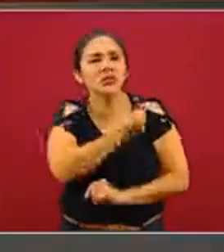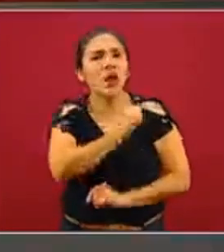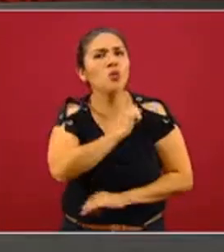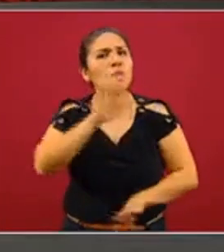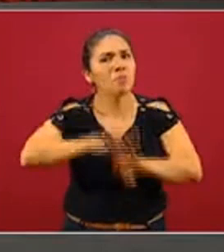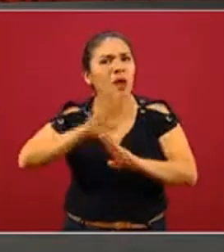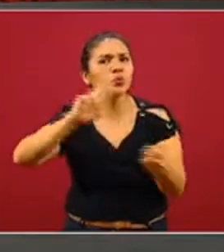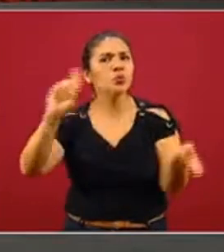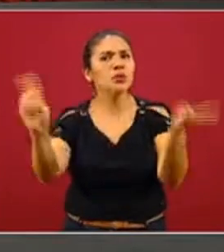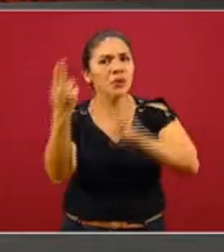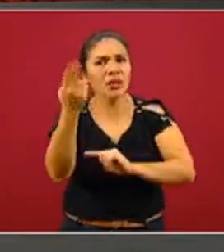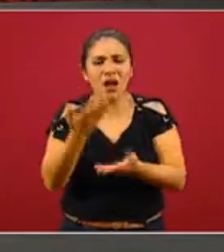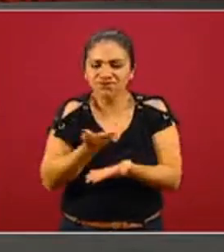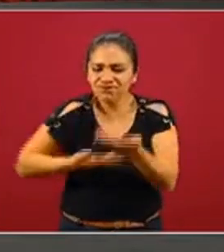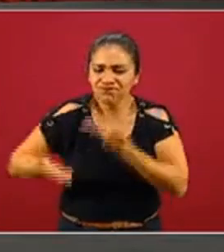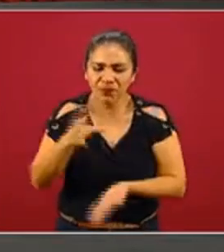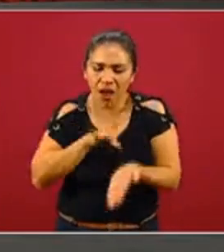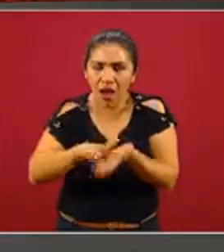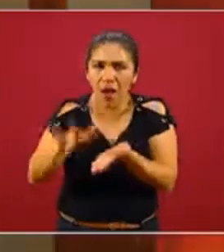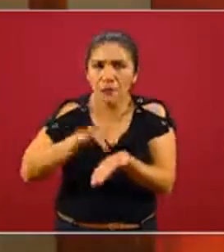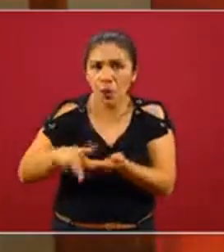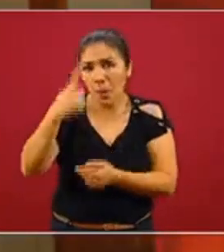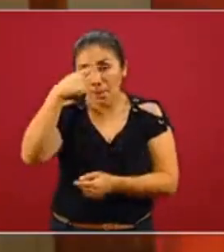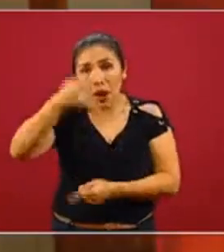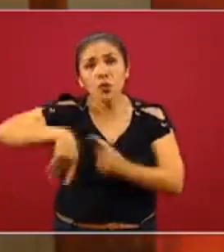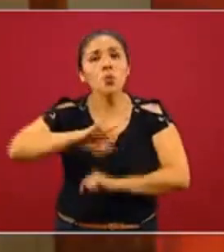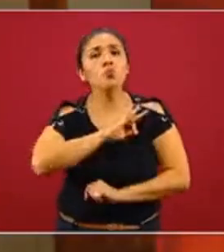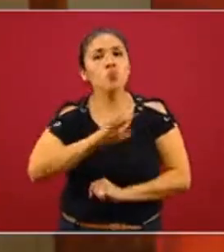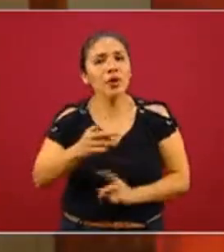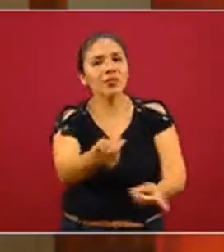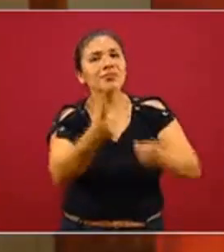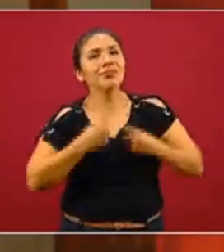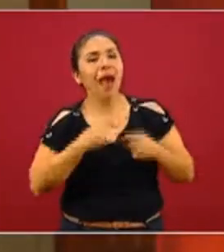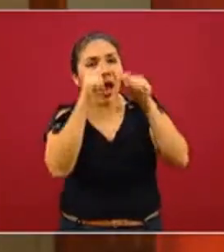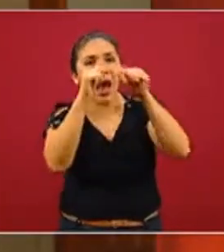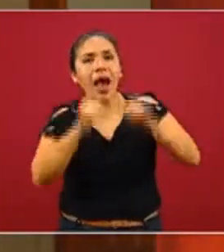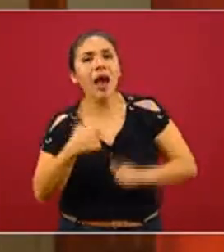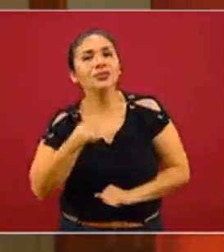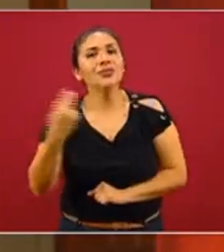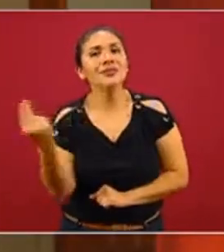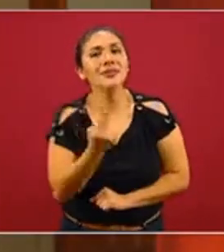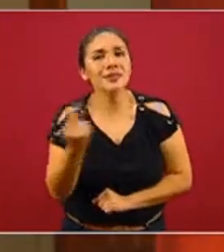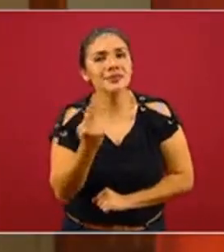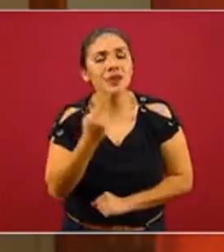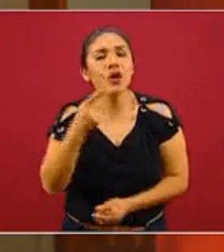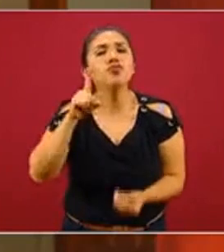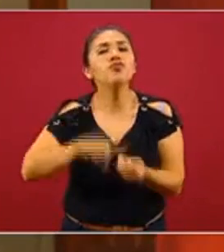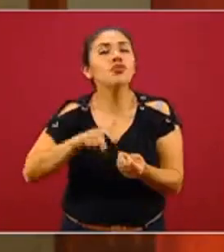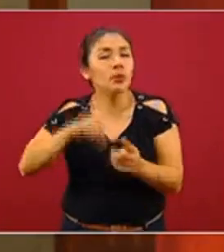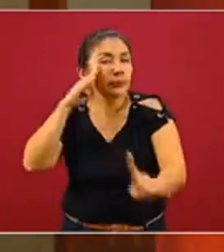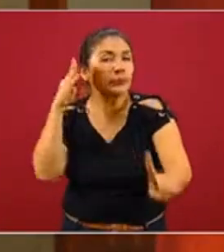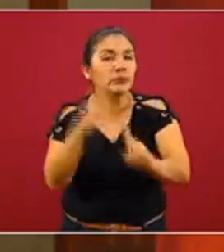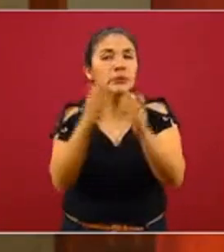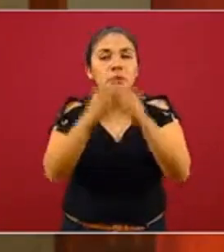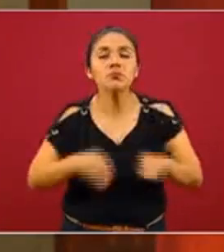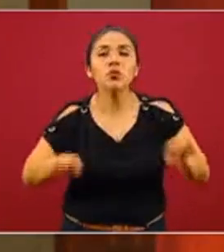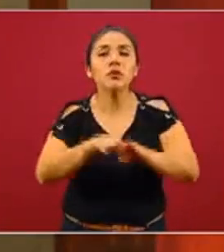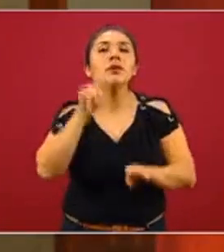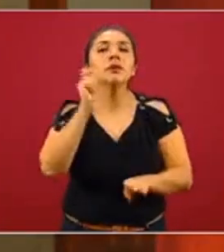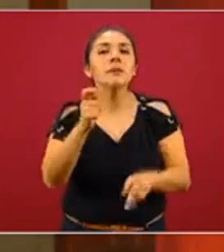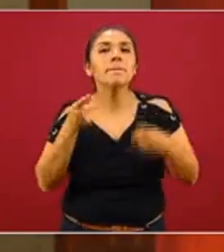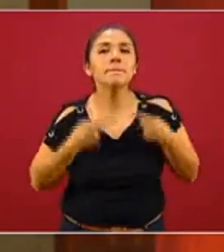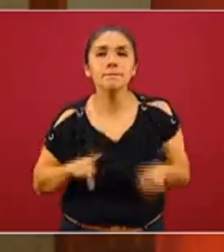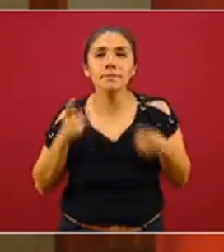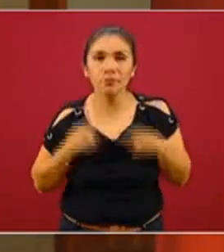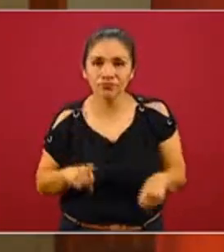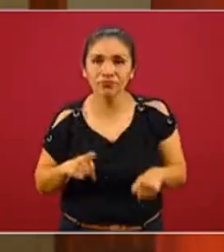sea resiliente, en donde podamos recibir las atenciones que necesitamos y donde el enfoque sean las personas, donde el enfoque